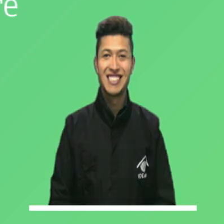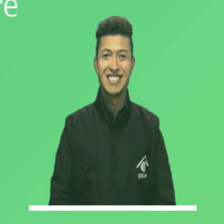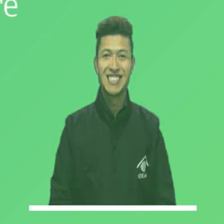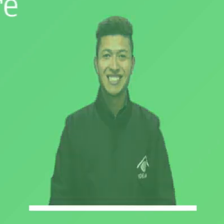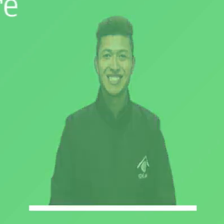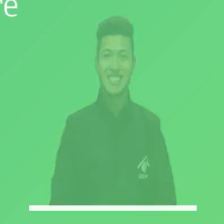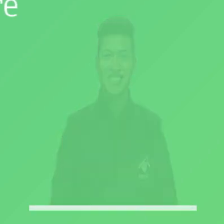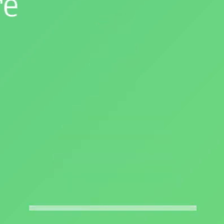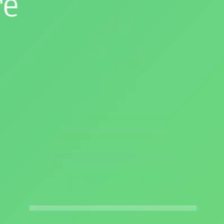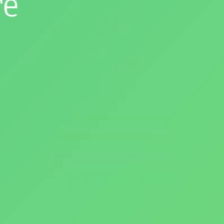decisiones.